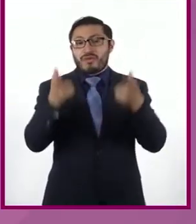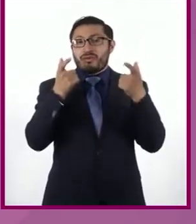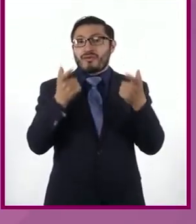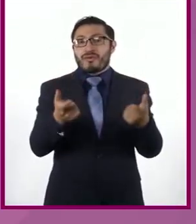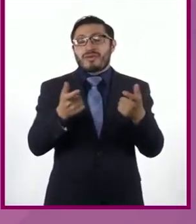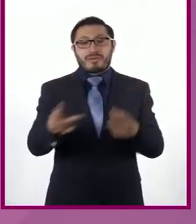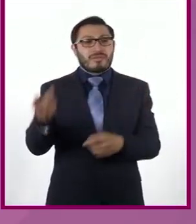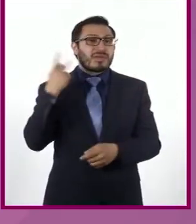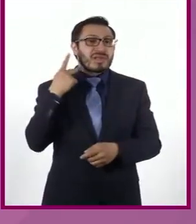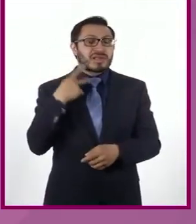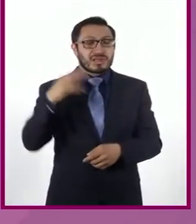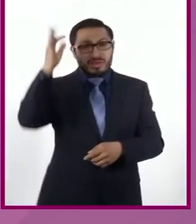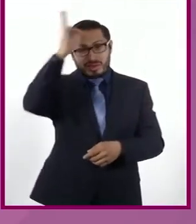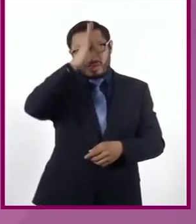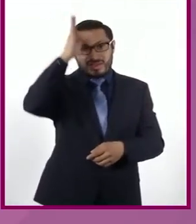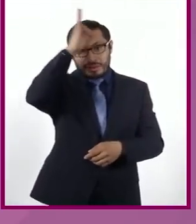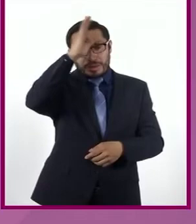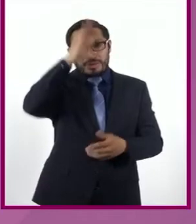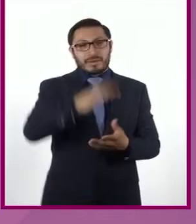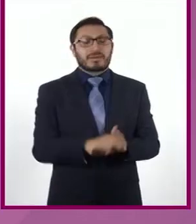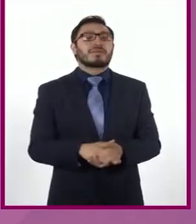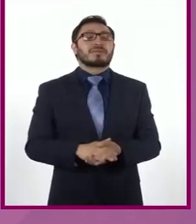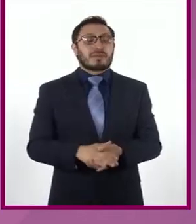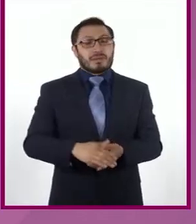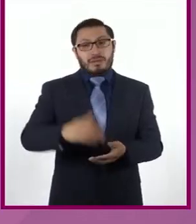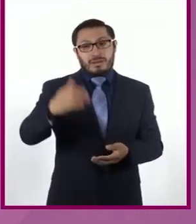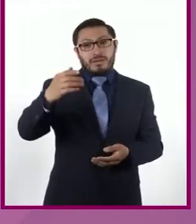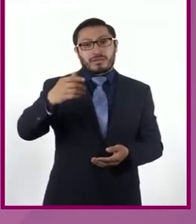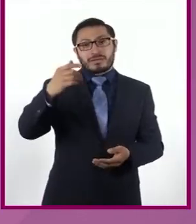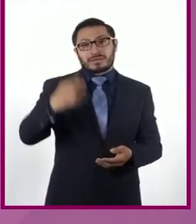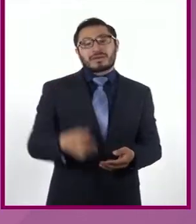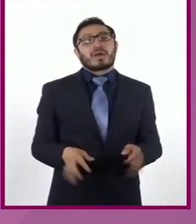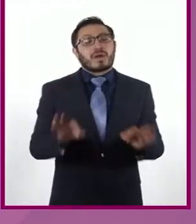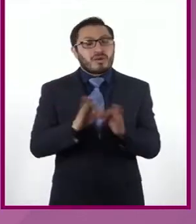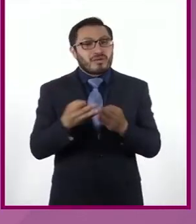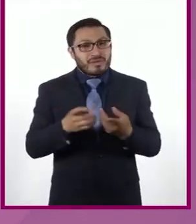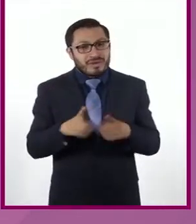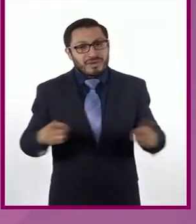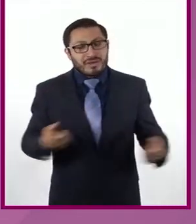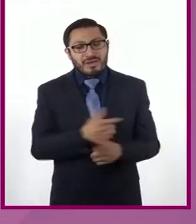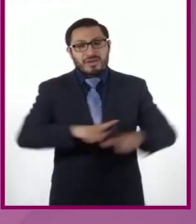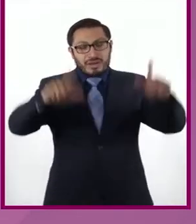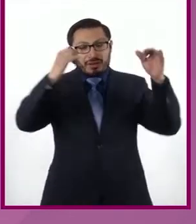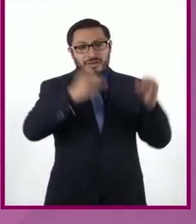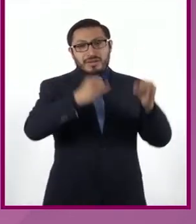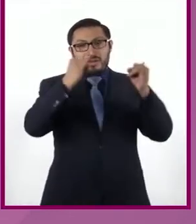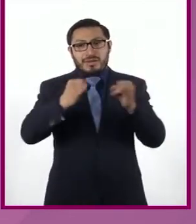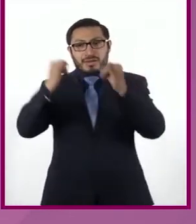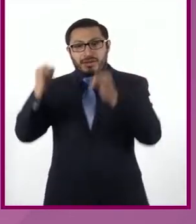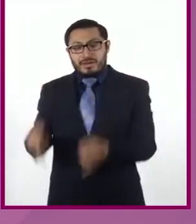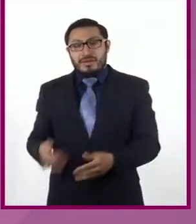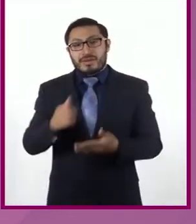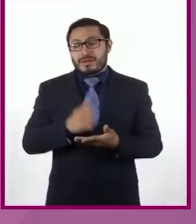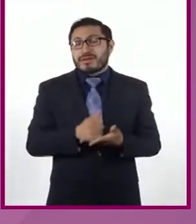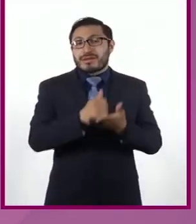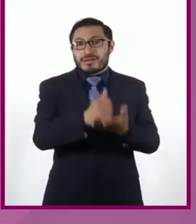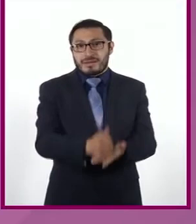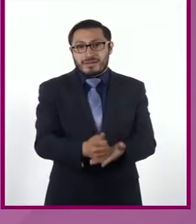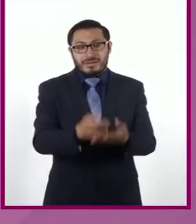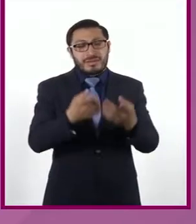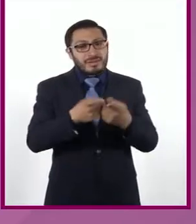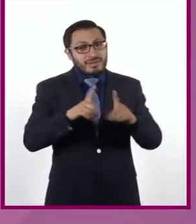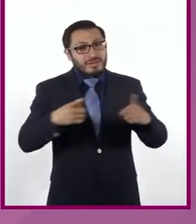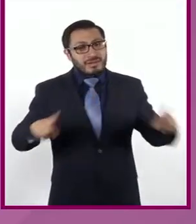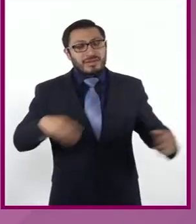económica, política y filosófica. Considera que el desarrollo de la libertad de cada individuo es lo que le permitirá el progreso